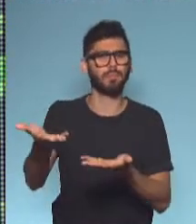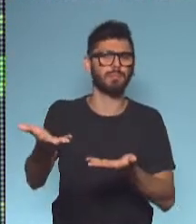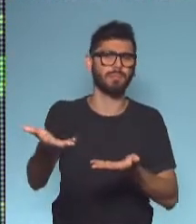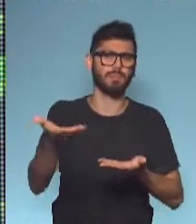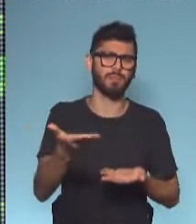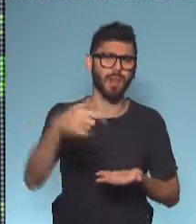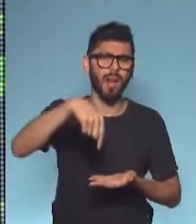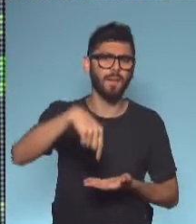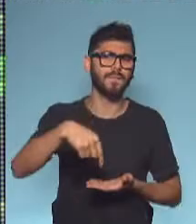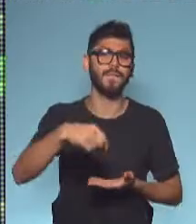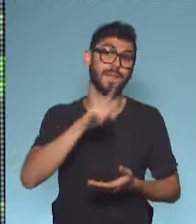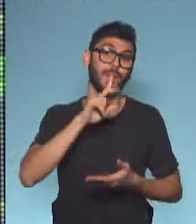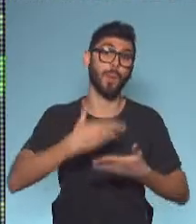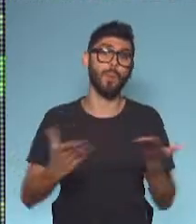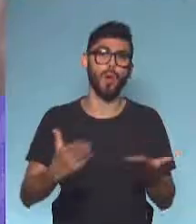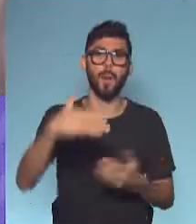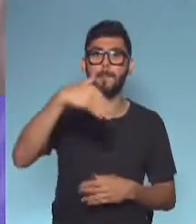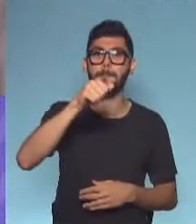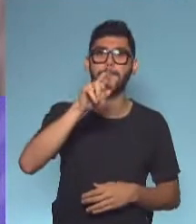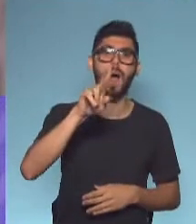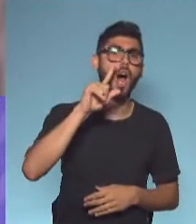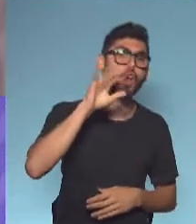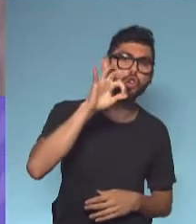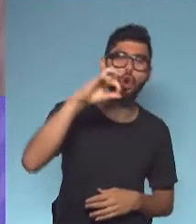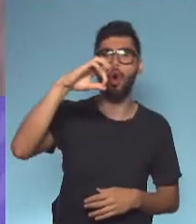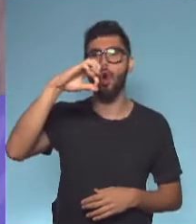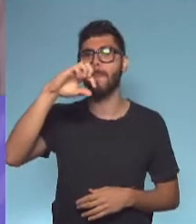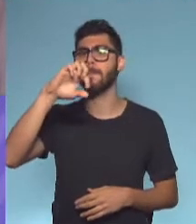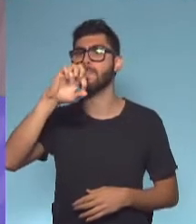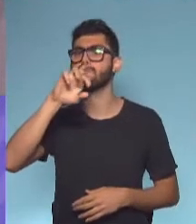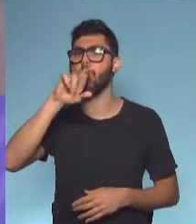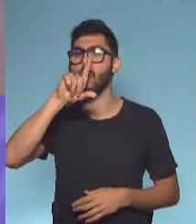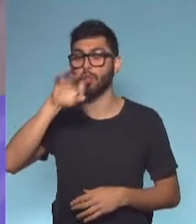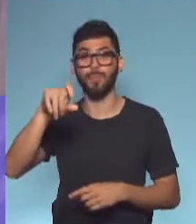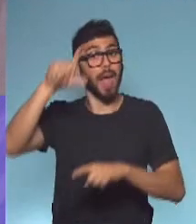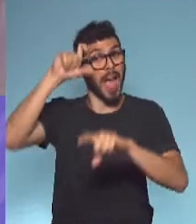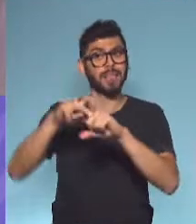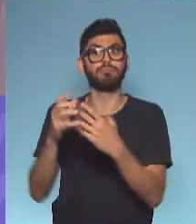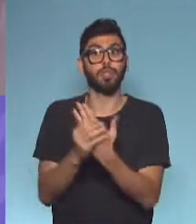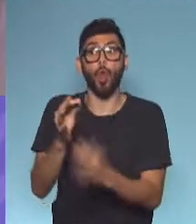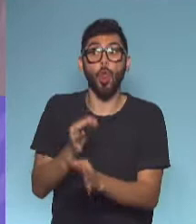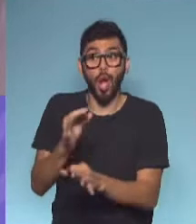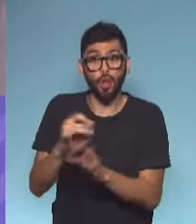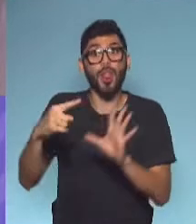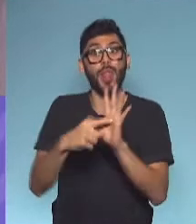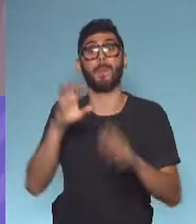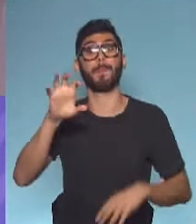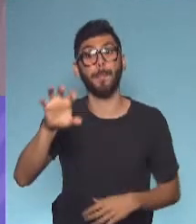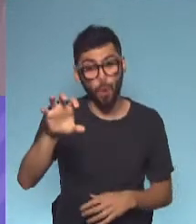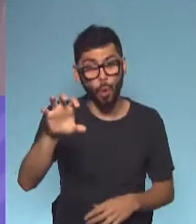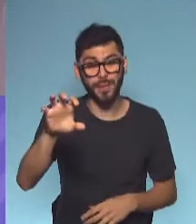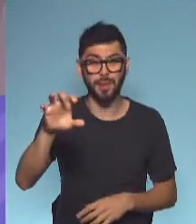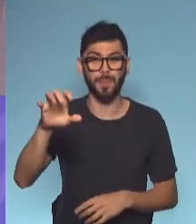noche aquí en la televisión pública a Mario Oporto, quien fuera en su momento ministro de Educación en la provincia de Buenos